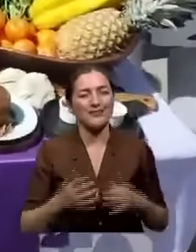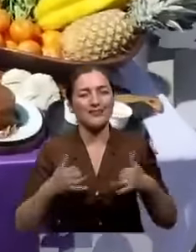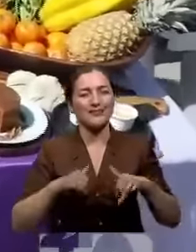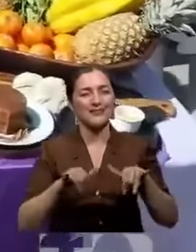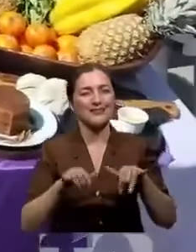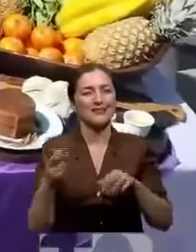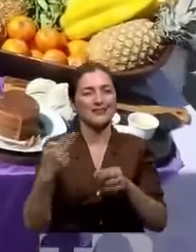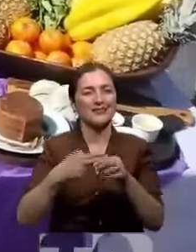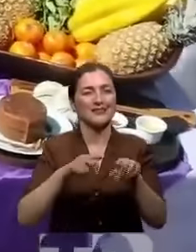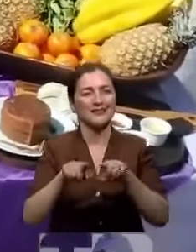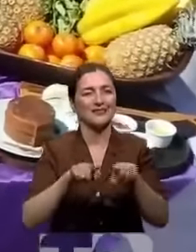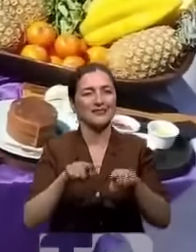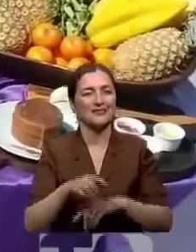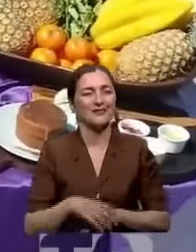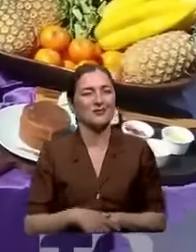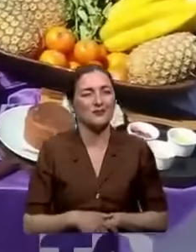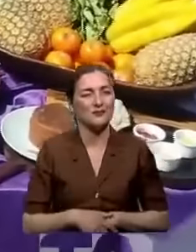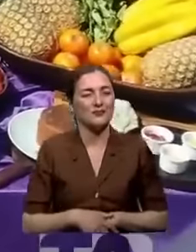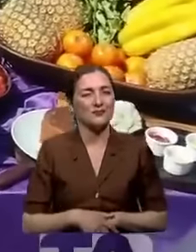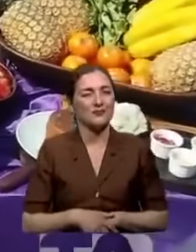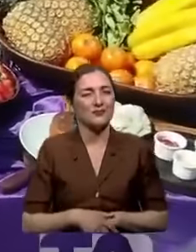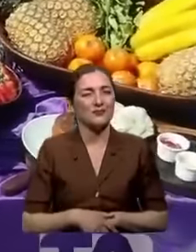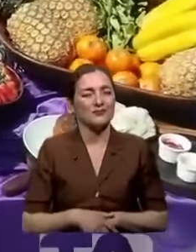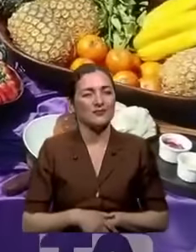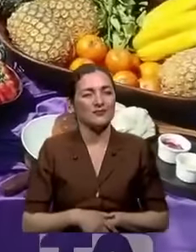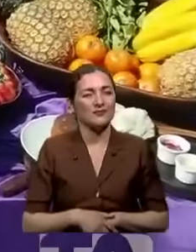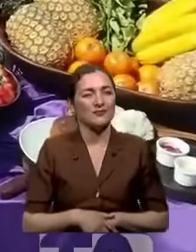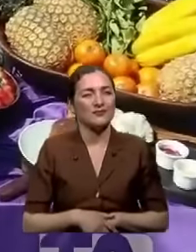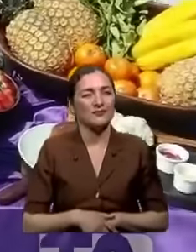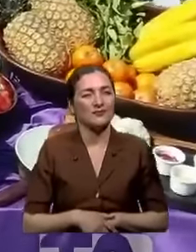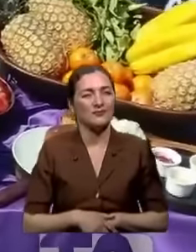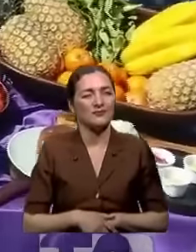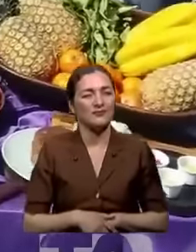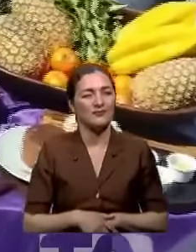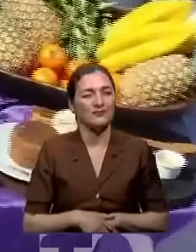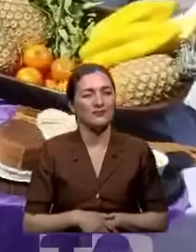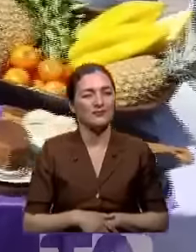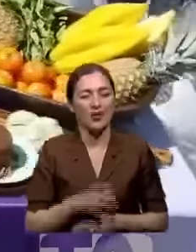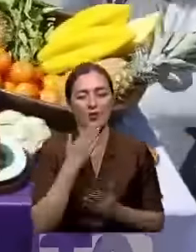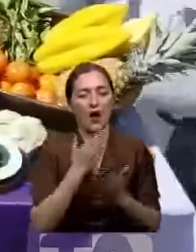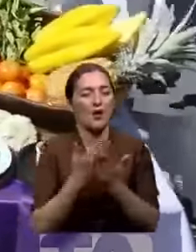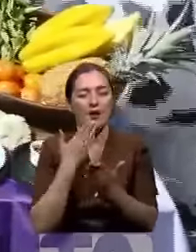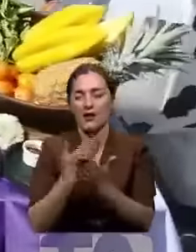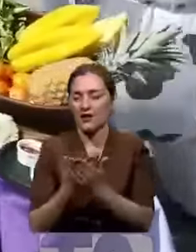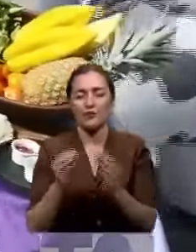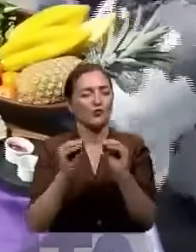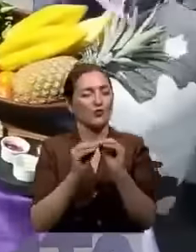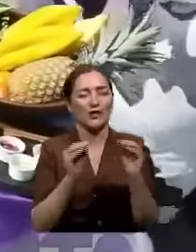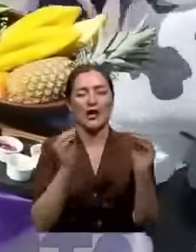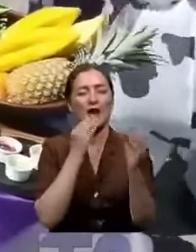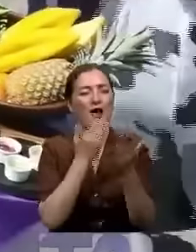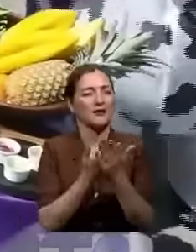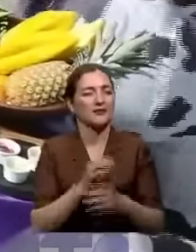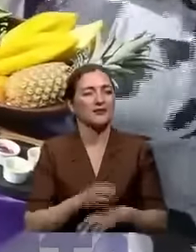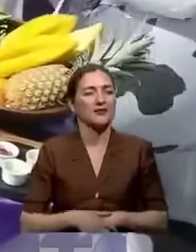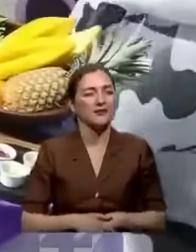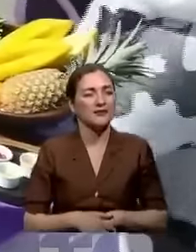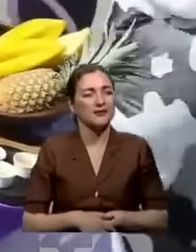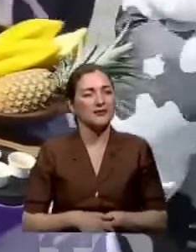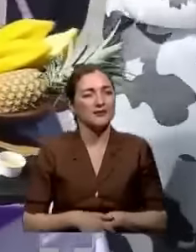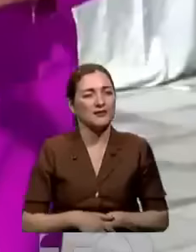apoyando a la gran familia que están acá. Y yo le agradezco, muchas gracias. Y que la tradición nunca